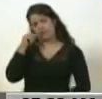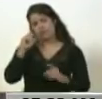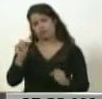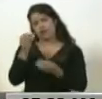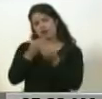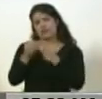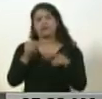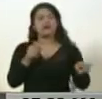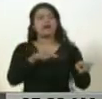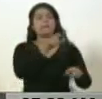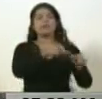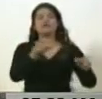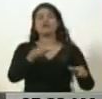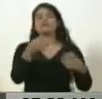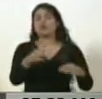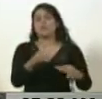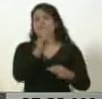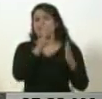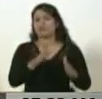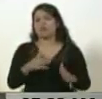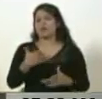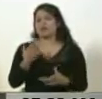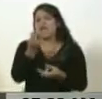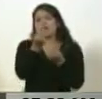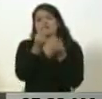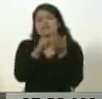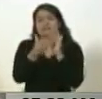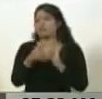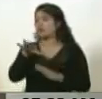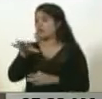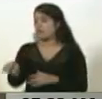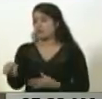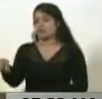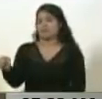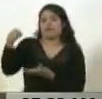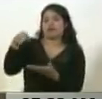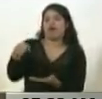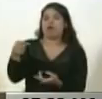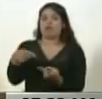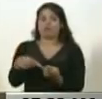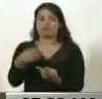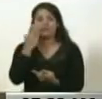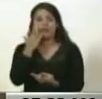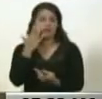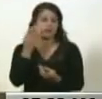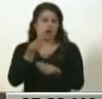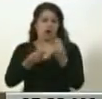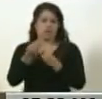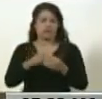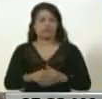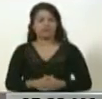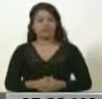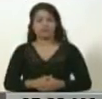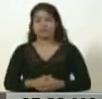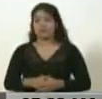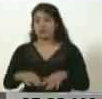la economía es el bolsillo, es cuando va al mercado, es cuando compra. Hemos visto y hemos recibido en las últimas